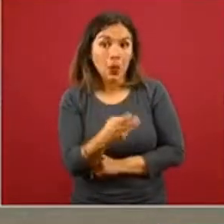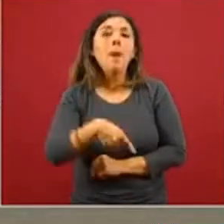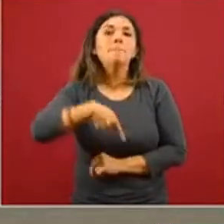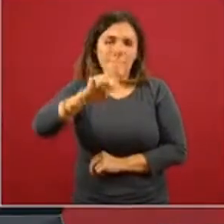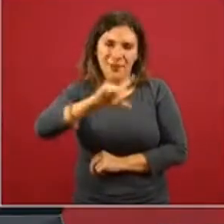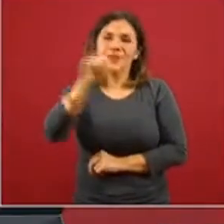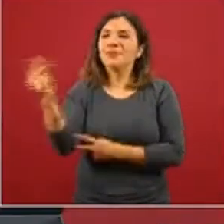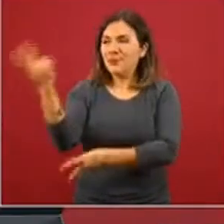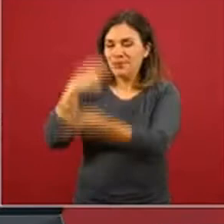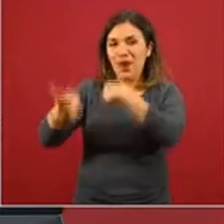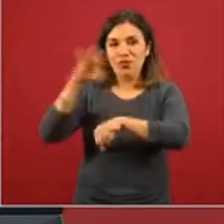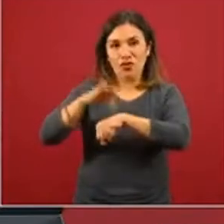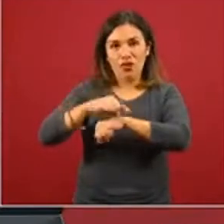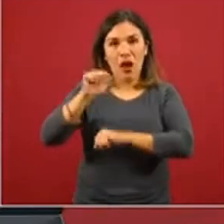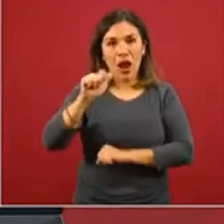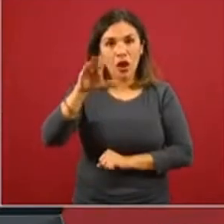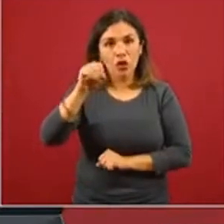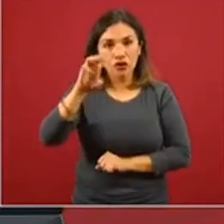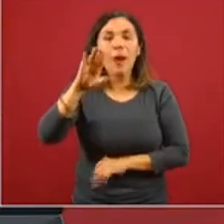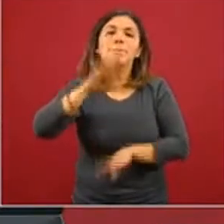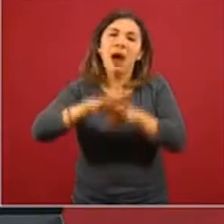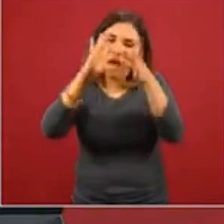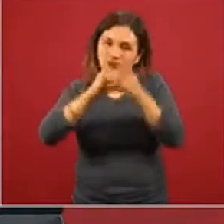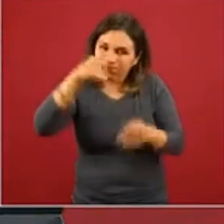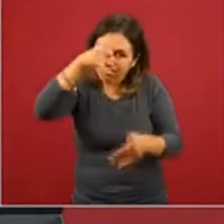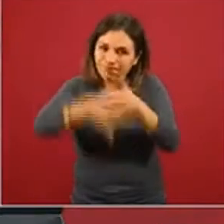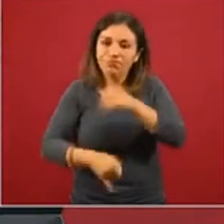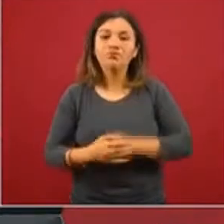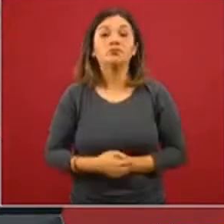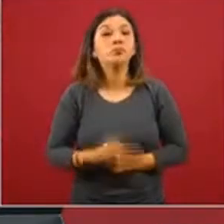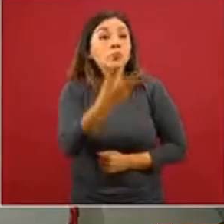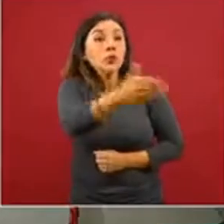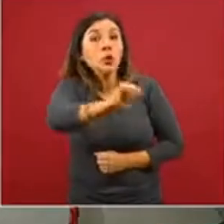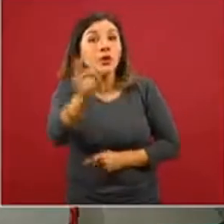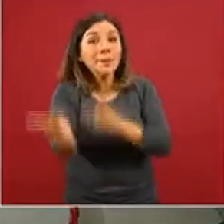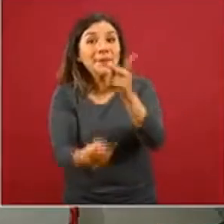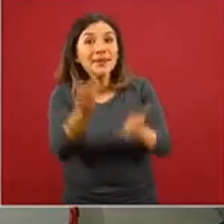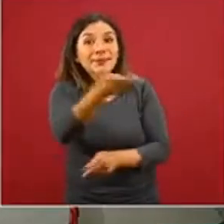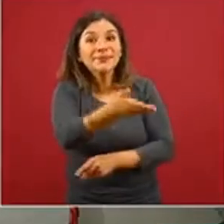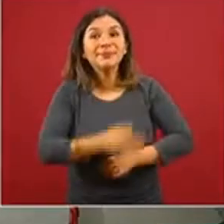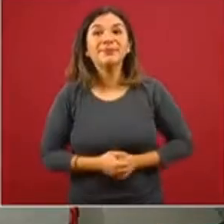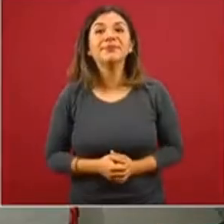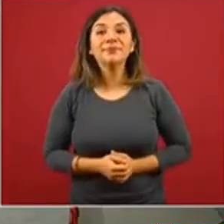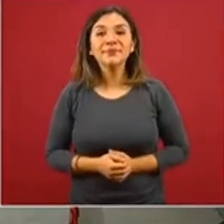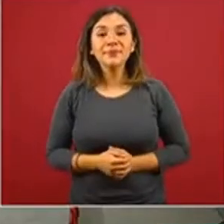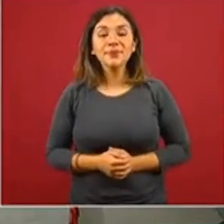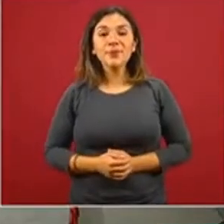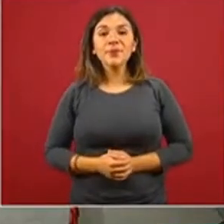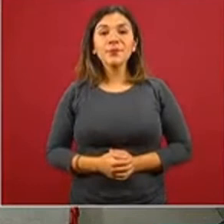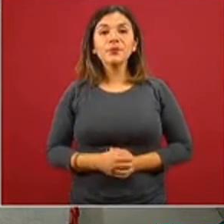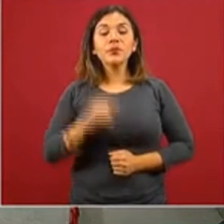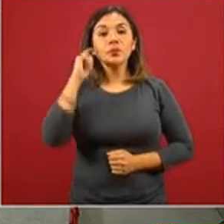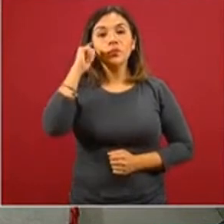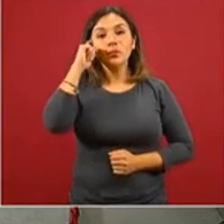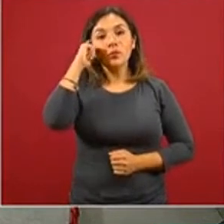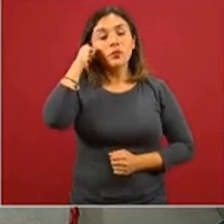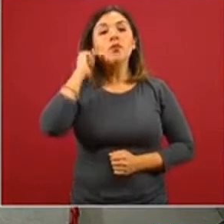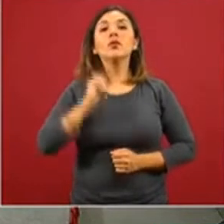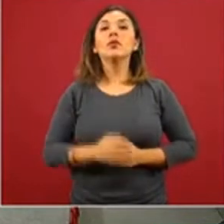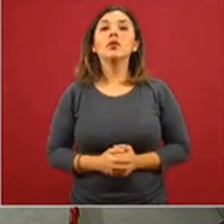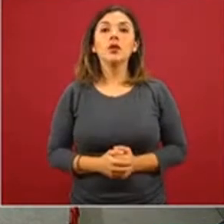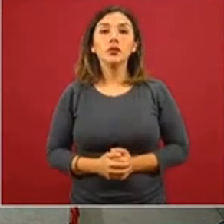va a venir el doctor Alcocer y nos lo va a contar en detalle. Vámonos de este lado, Liliana Noble, Pulso Saludable, y usted también.